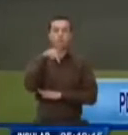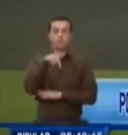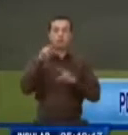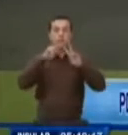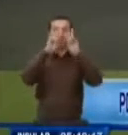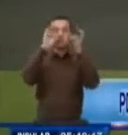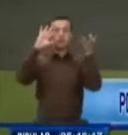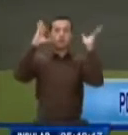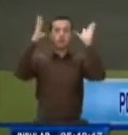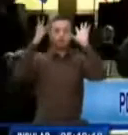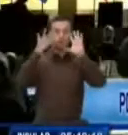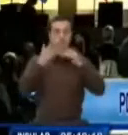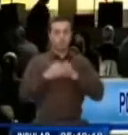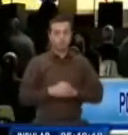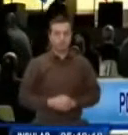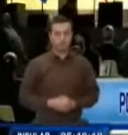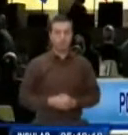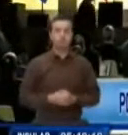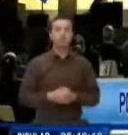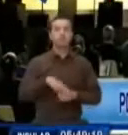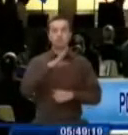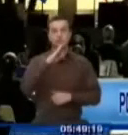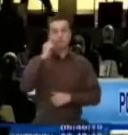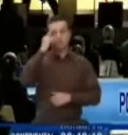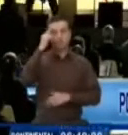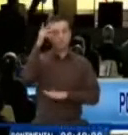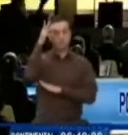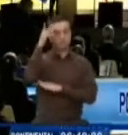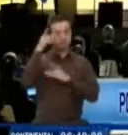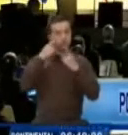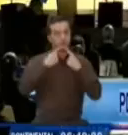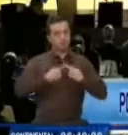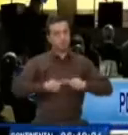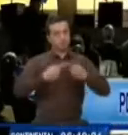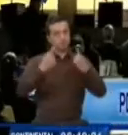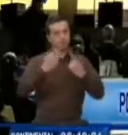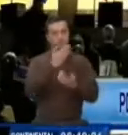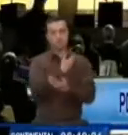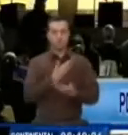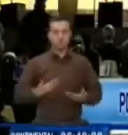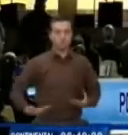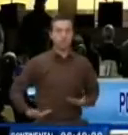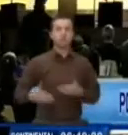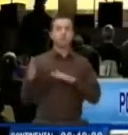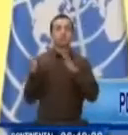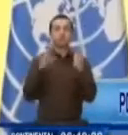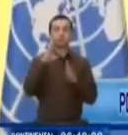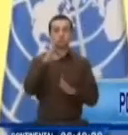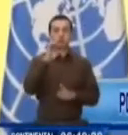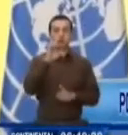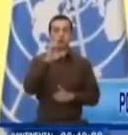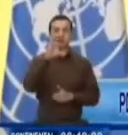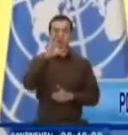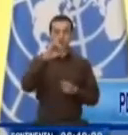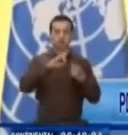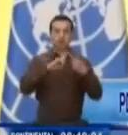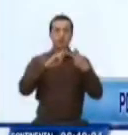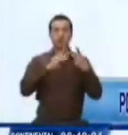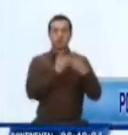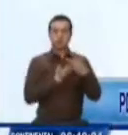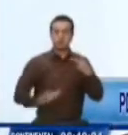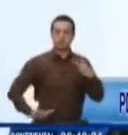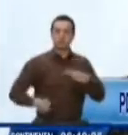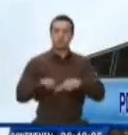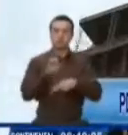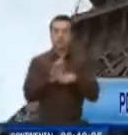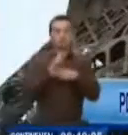climático COP21. Correa, al iniciar su intervención en calidad de presidente pro tempore de la CELAC y presidente de Ecuador,